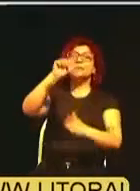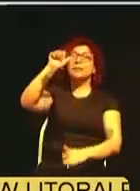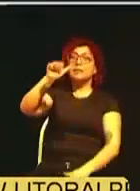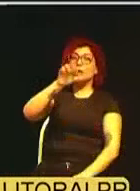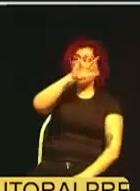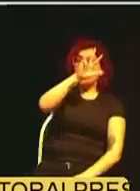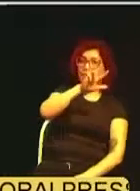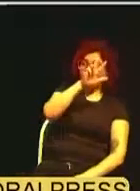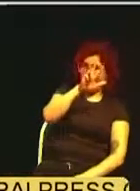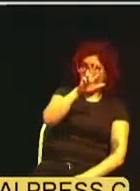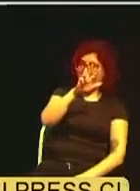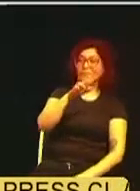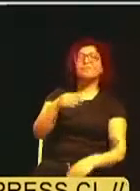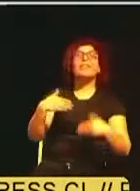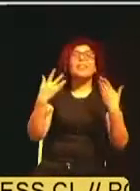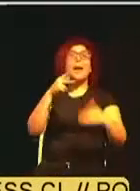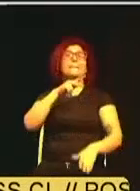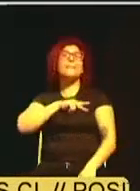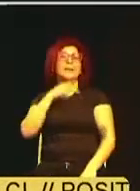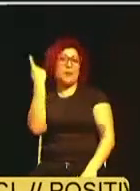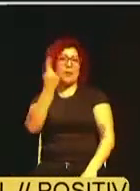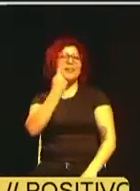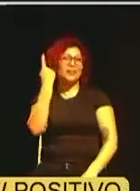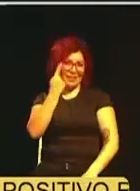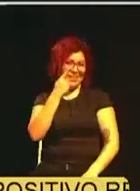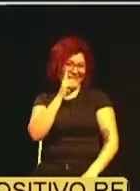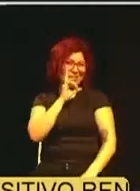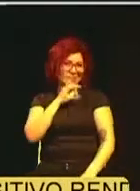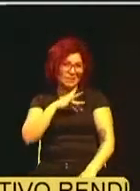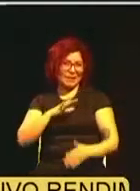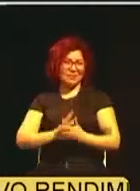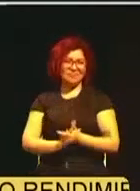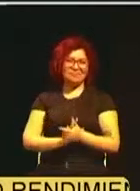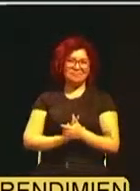19.619 que regula la entrega de premios nacionales en Chile.